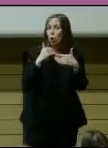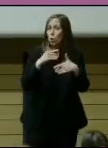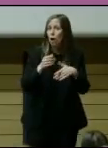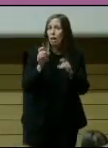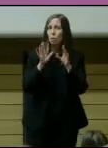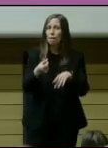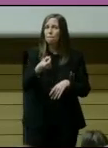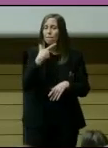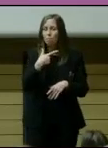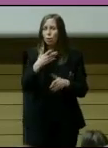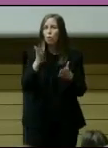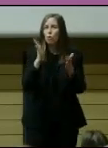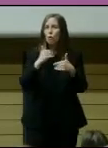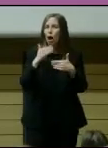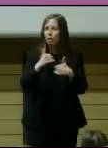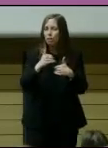como fármaco,